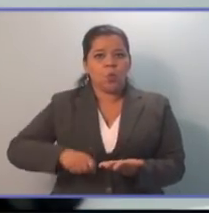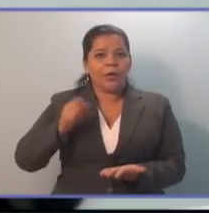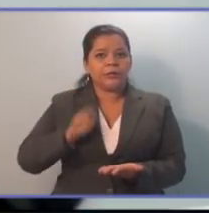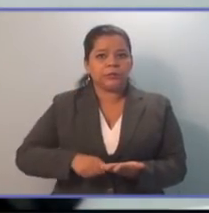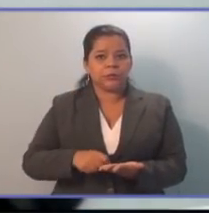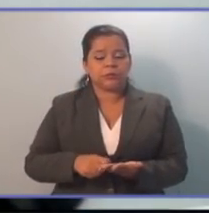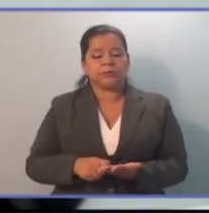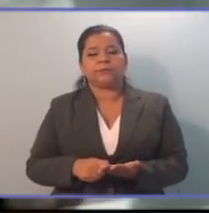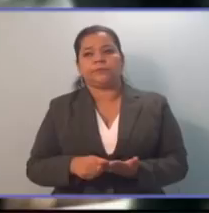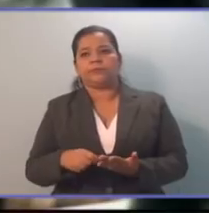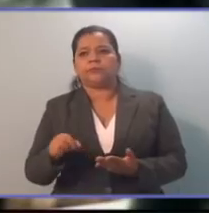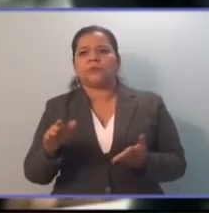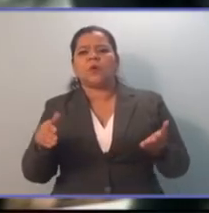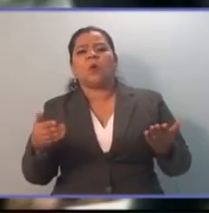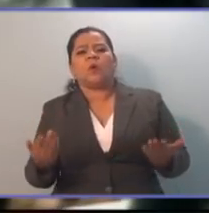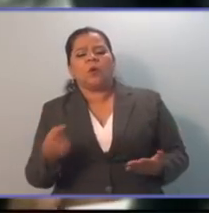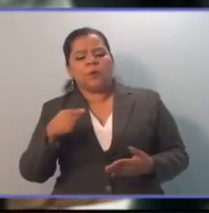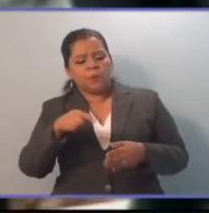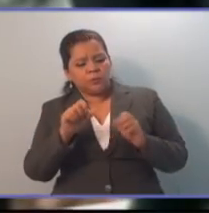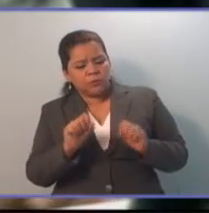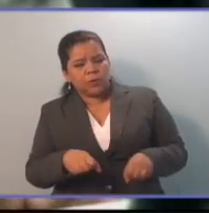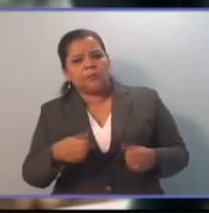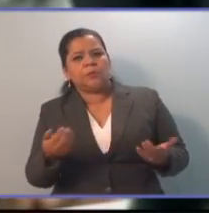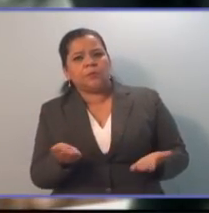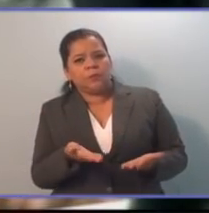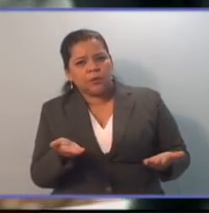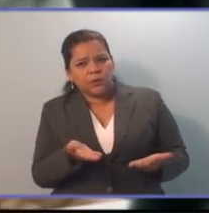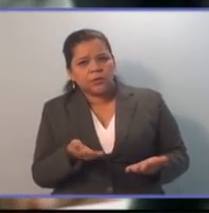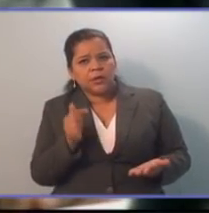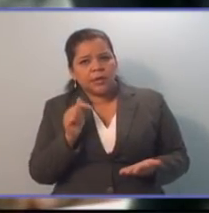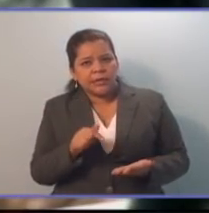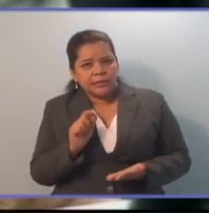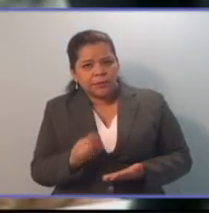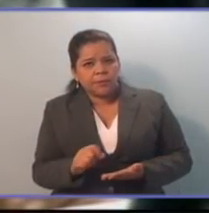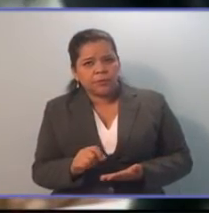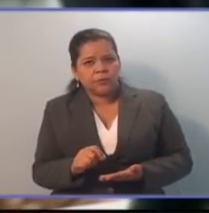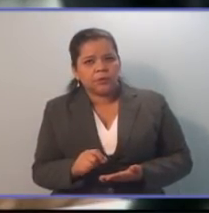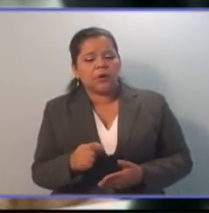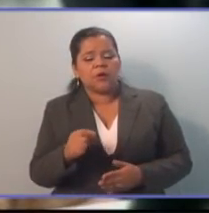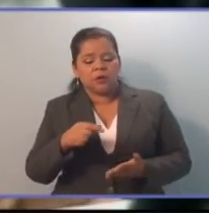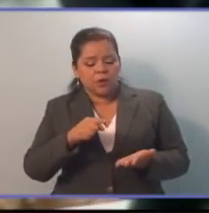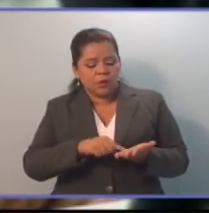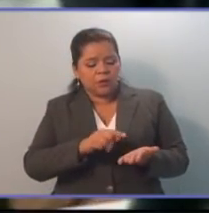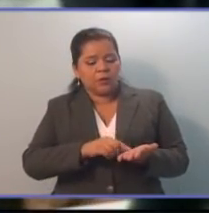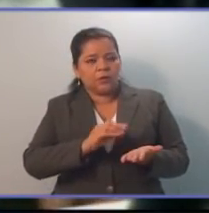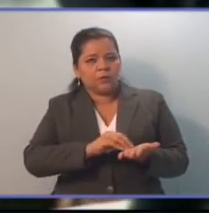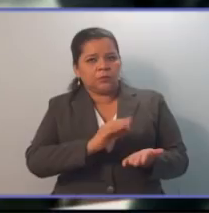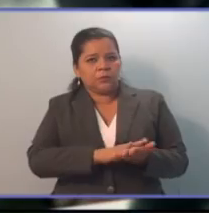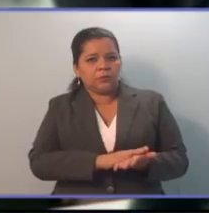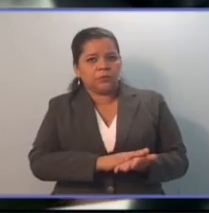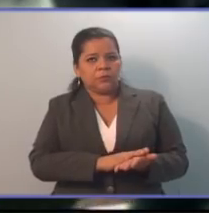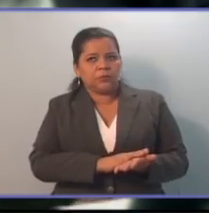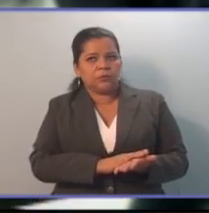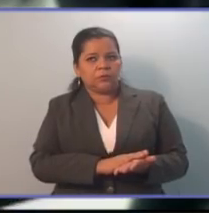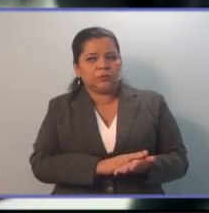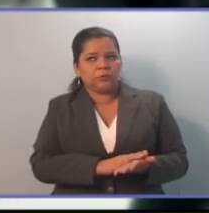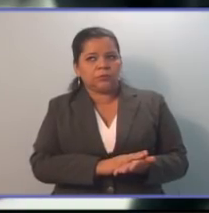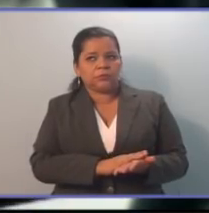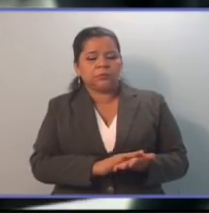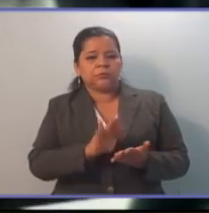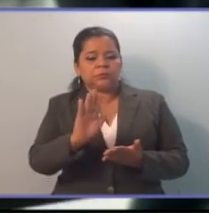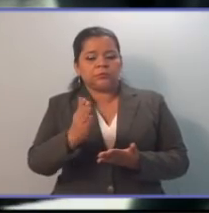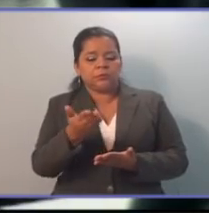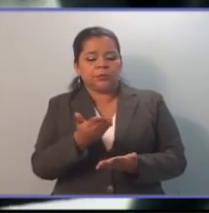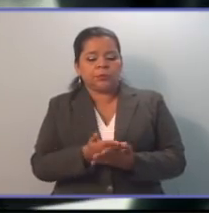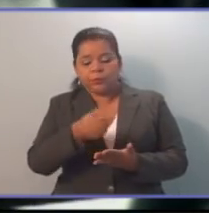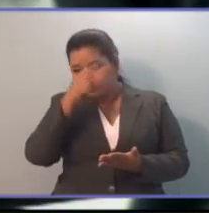¿Cómo desarrollaría usted este punto al que hace referencia en su